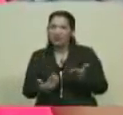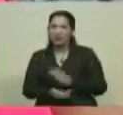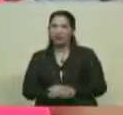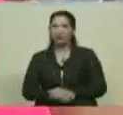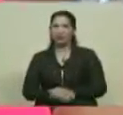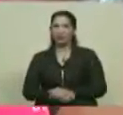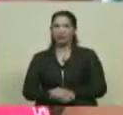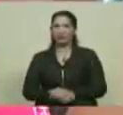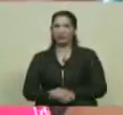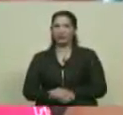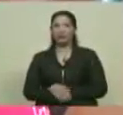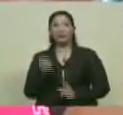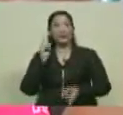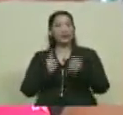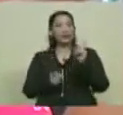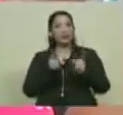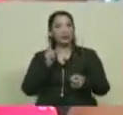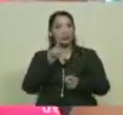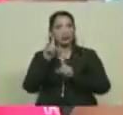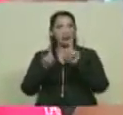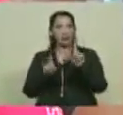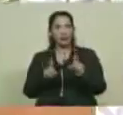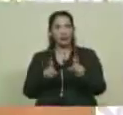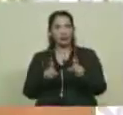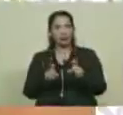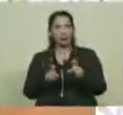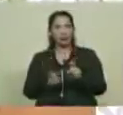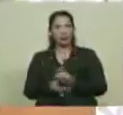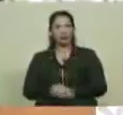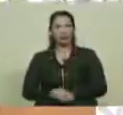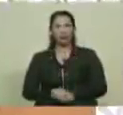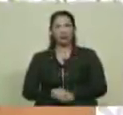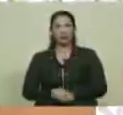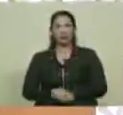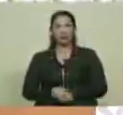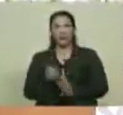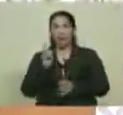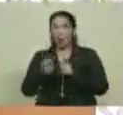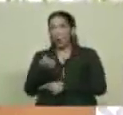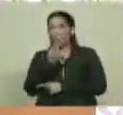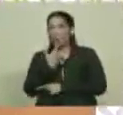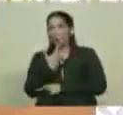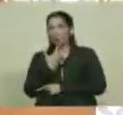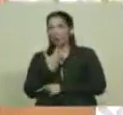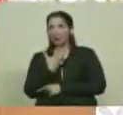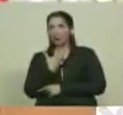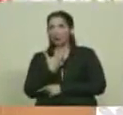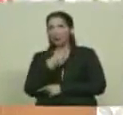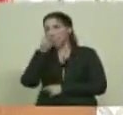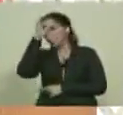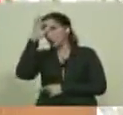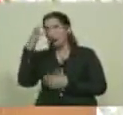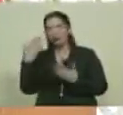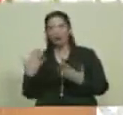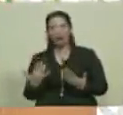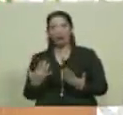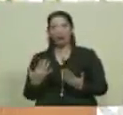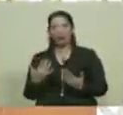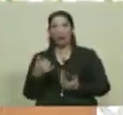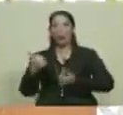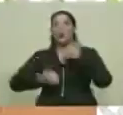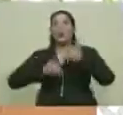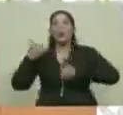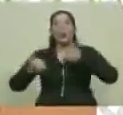Es más, a veces preguntaban, le mandaban alguna medicina, algo, y no sabían